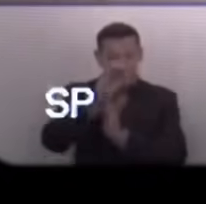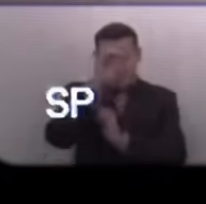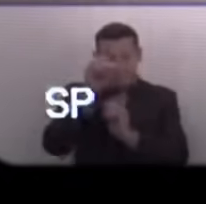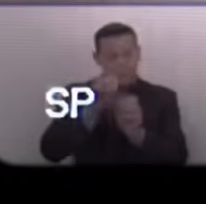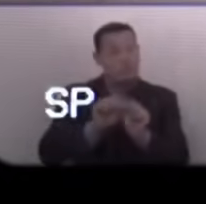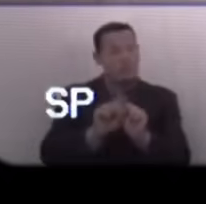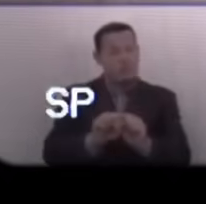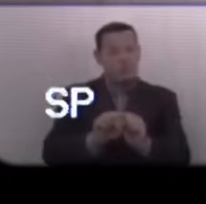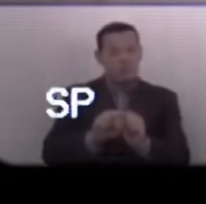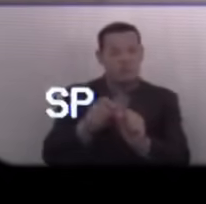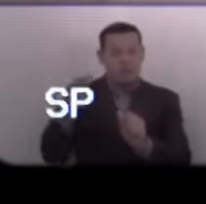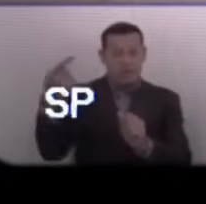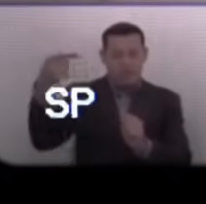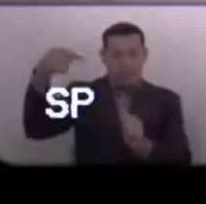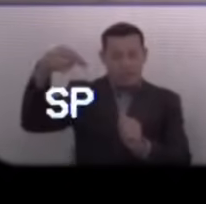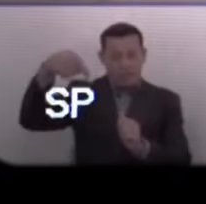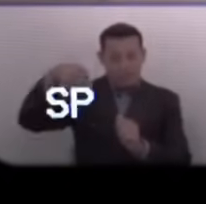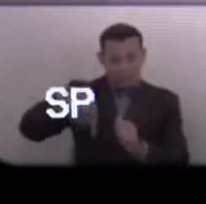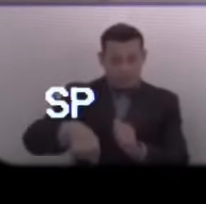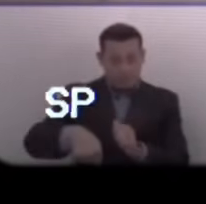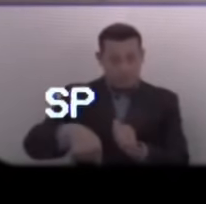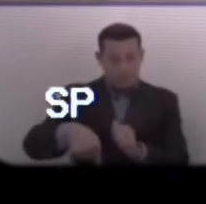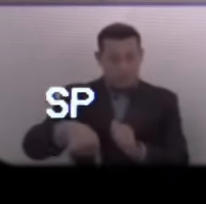O sea, va hacia abajo.